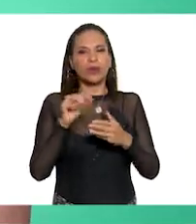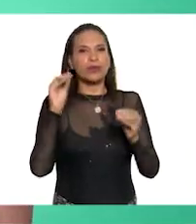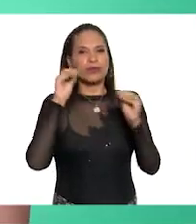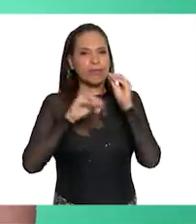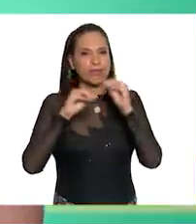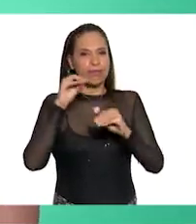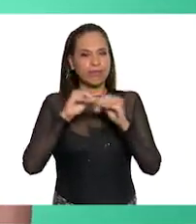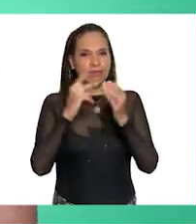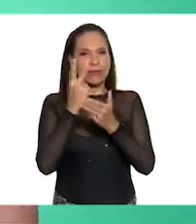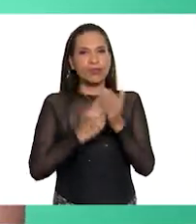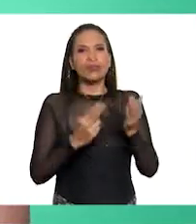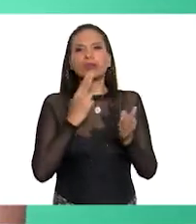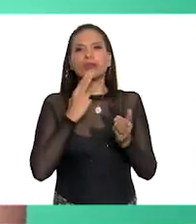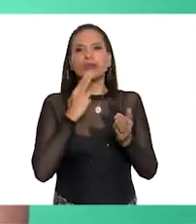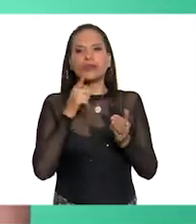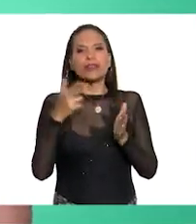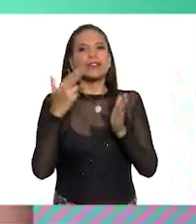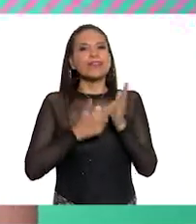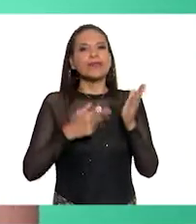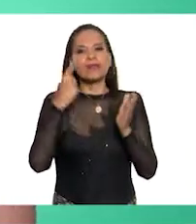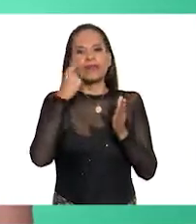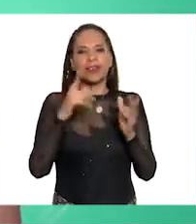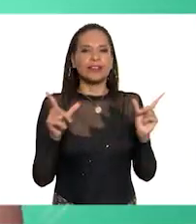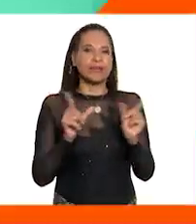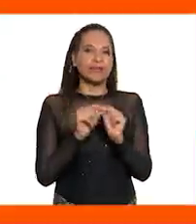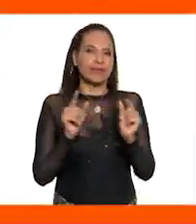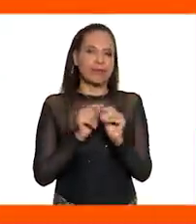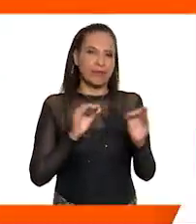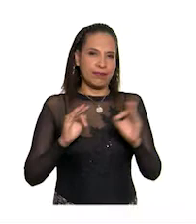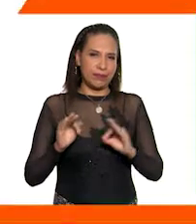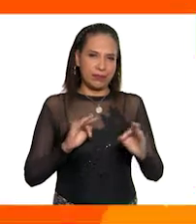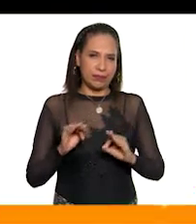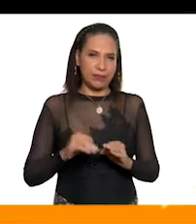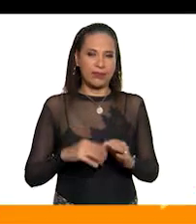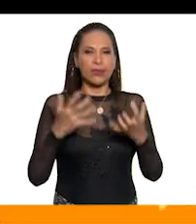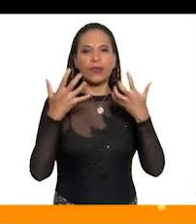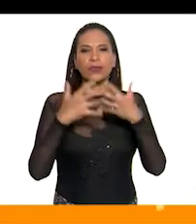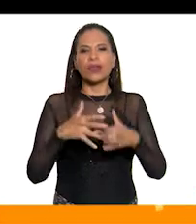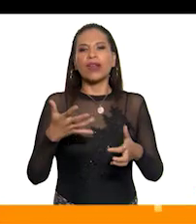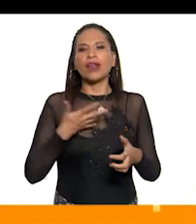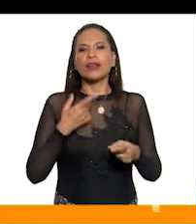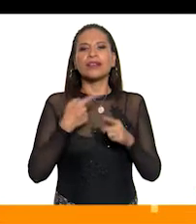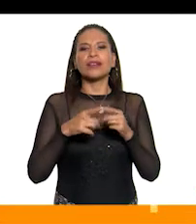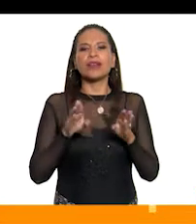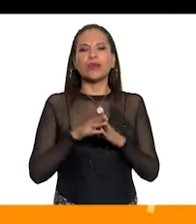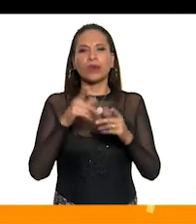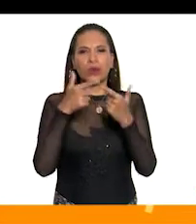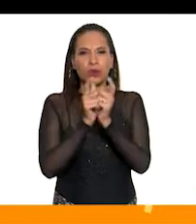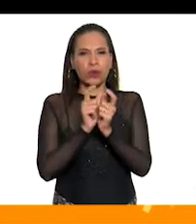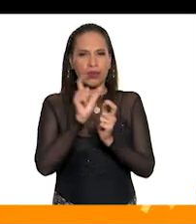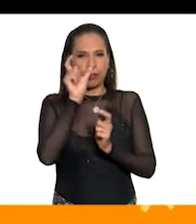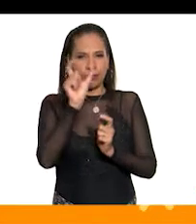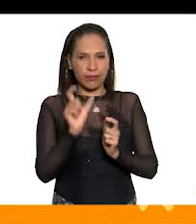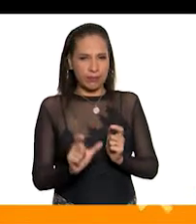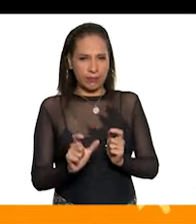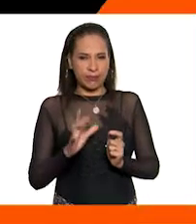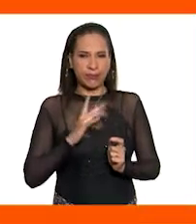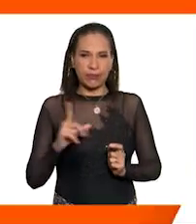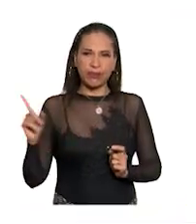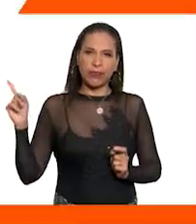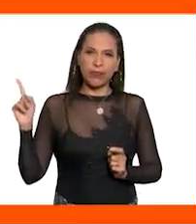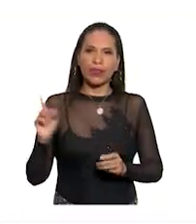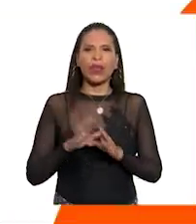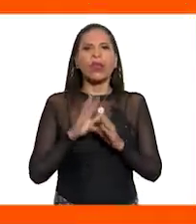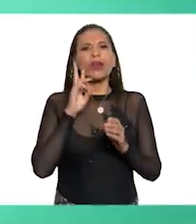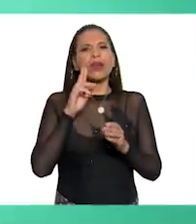programamos, podemos utilizar esta herramienta para simplificar tareas. La función está compuesta por un grupo de instrucciones. Es como